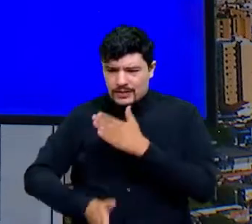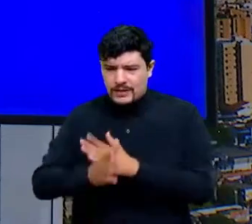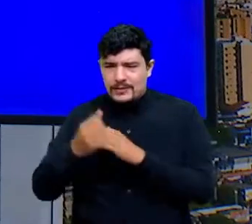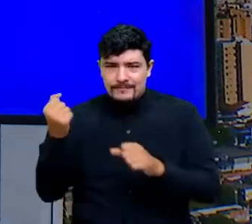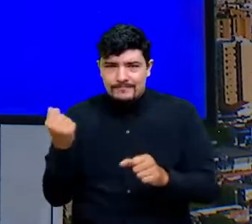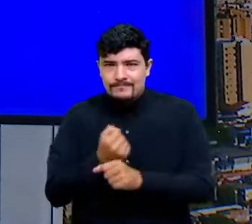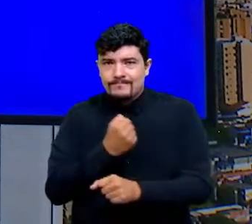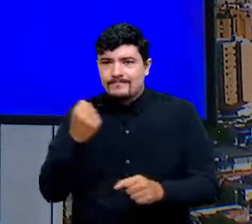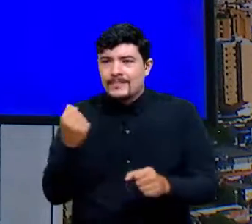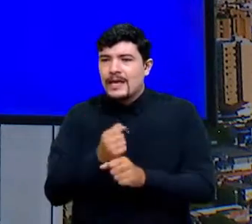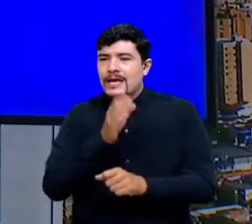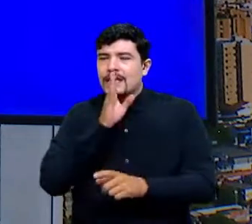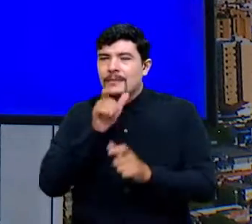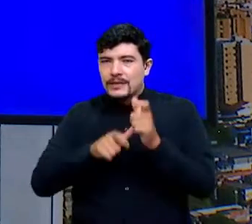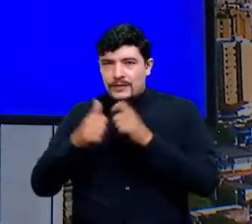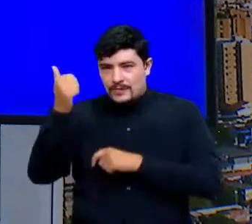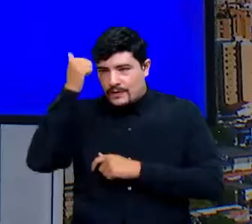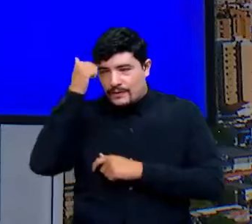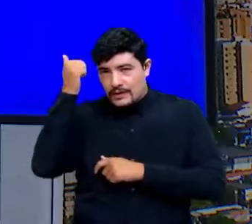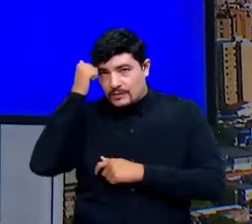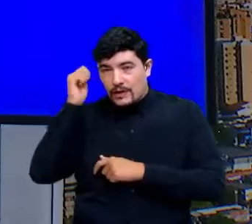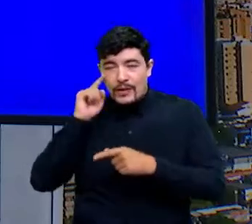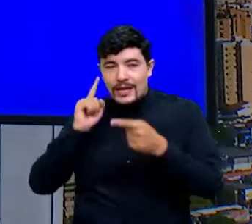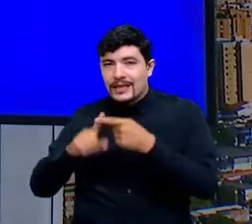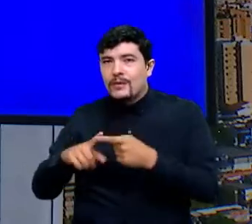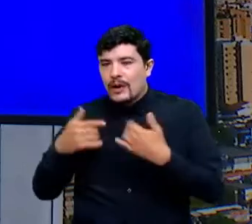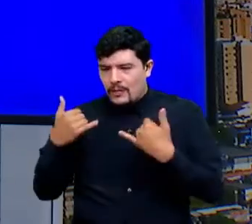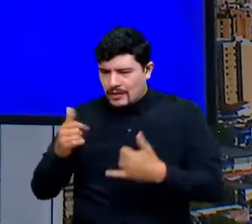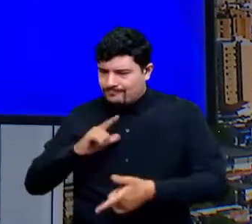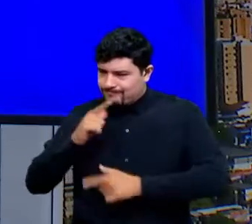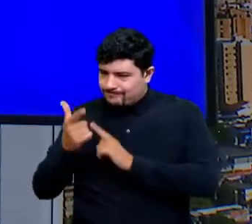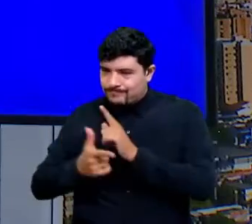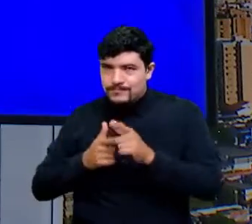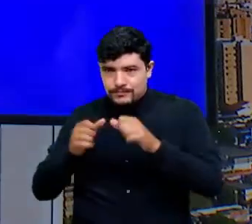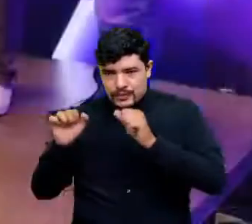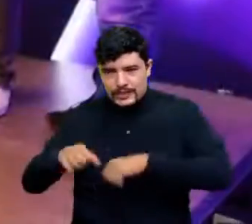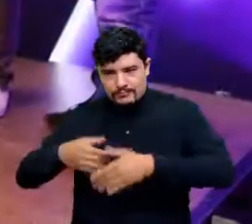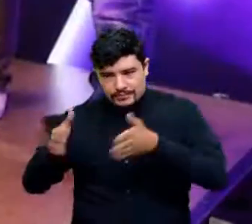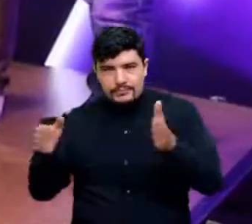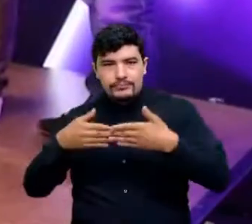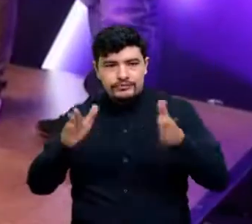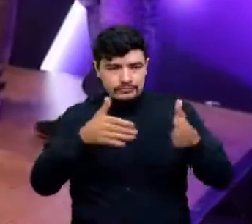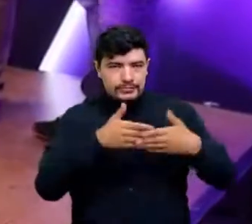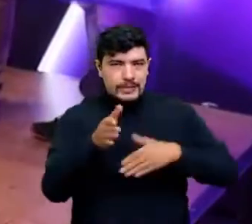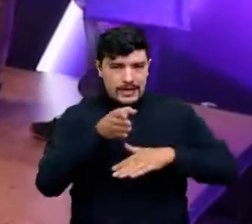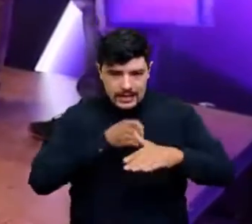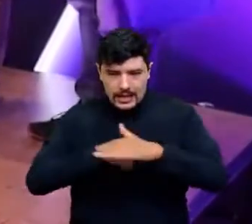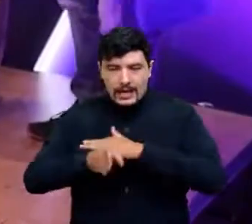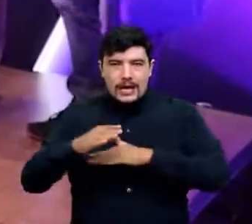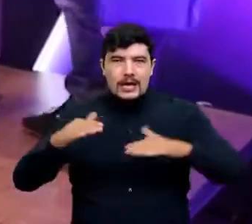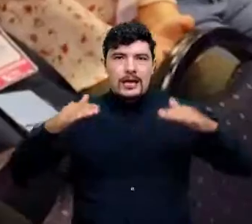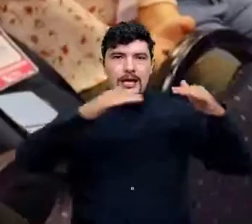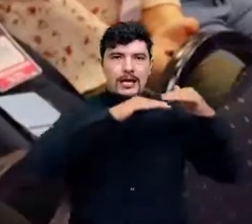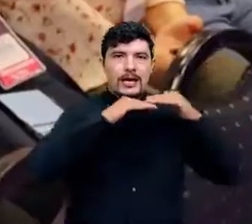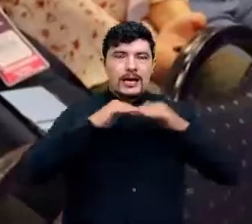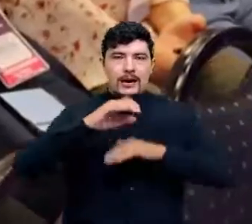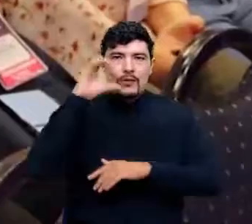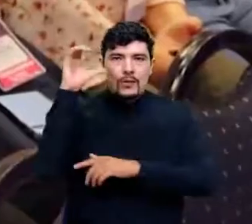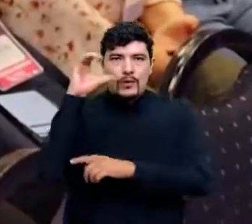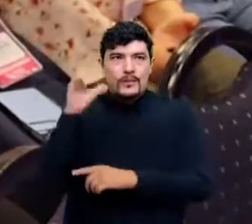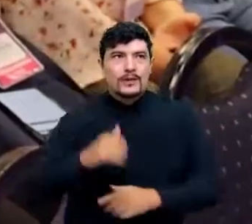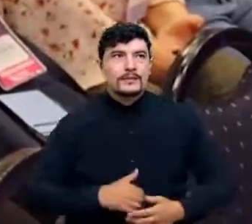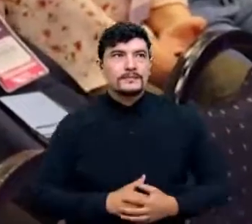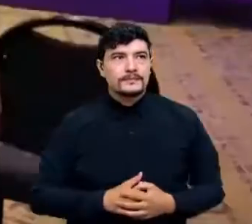la mano con los docentes del país para cerrar brechas en este sector la educación en colombia sigue transformándose y llegando con